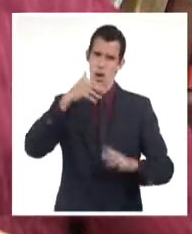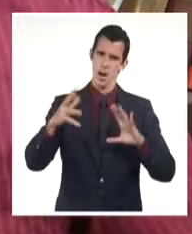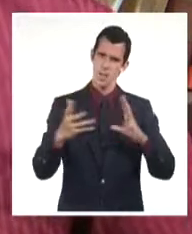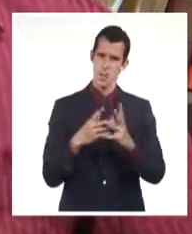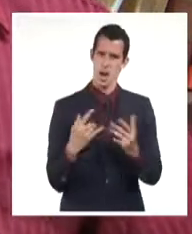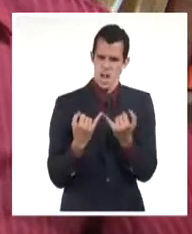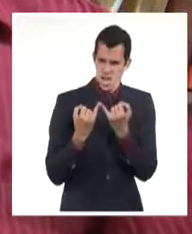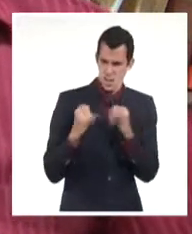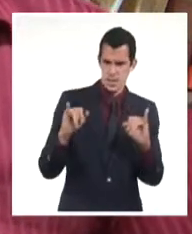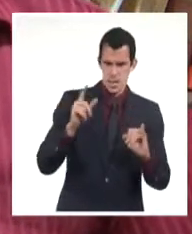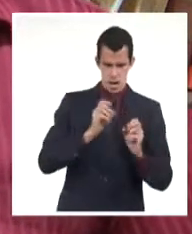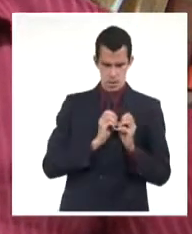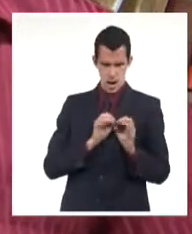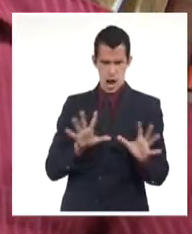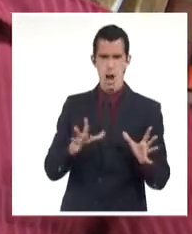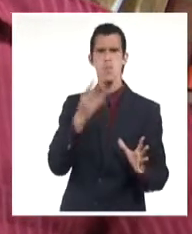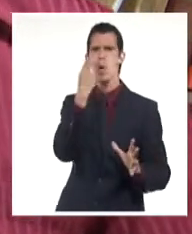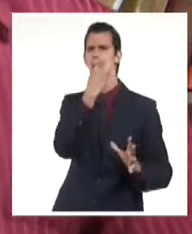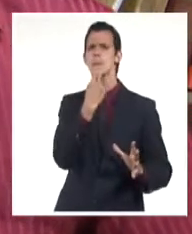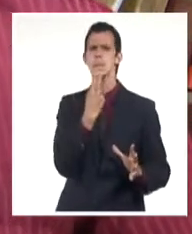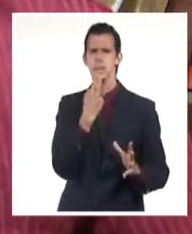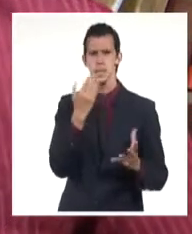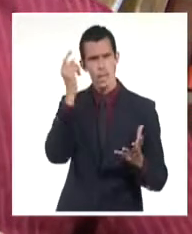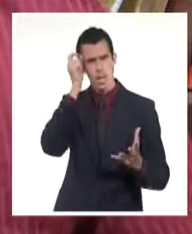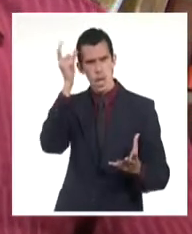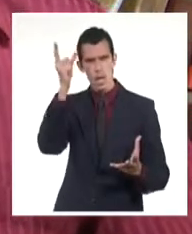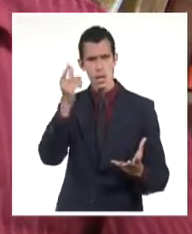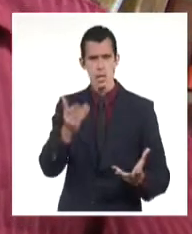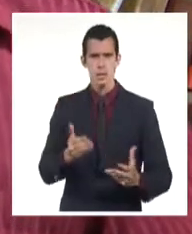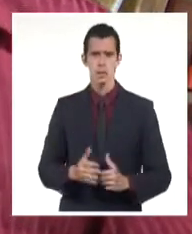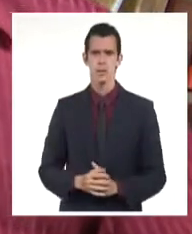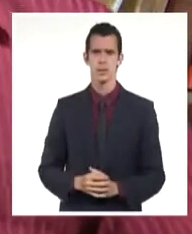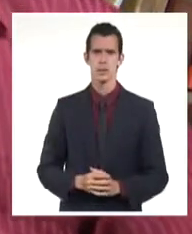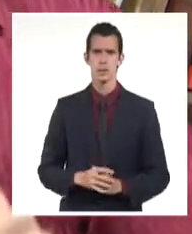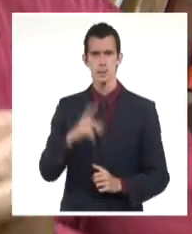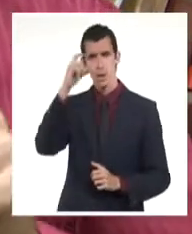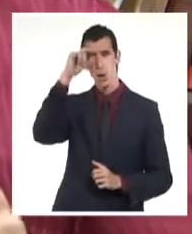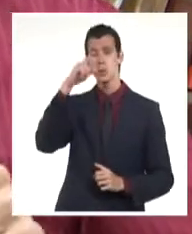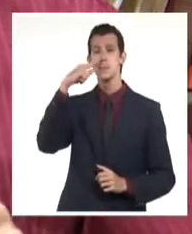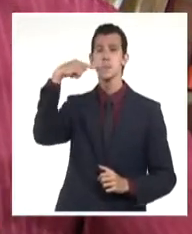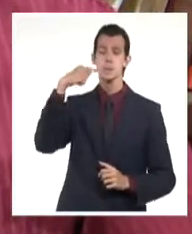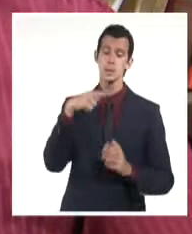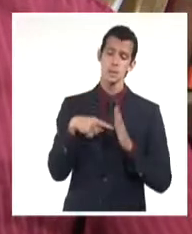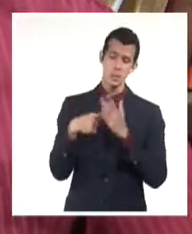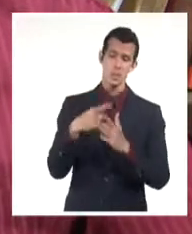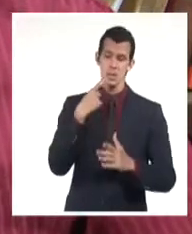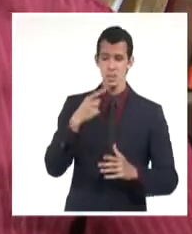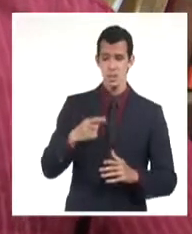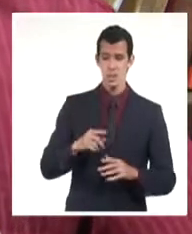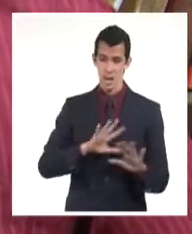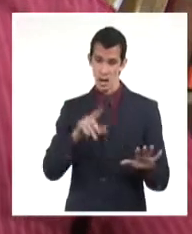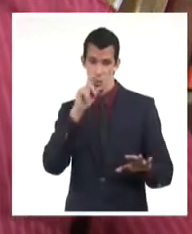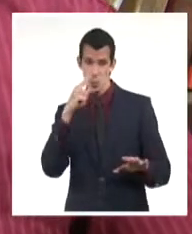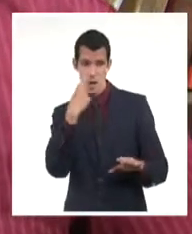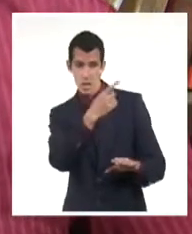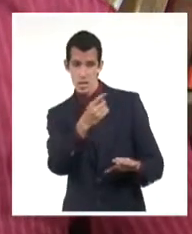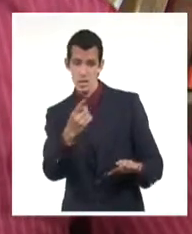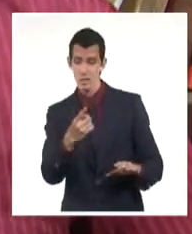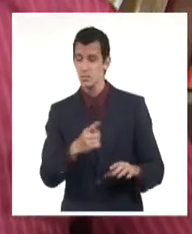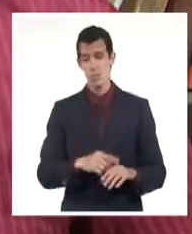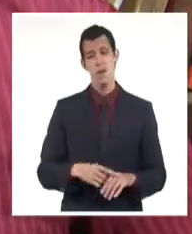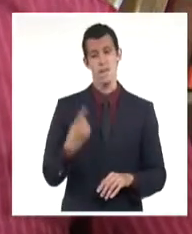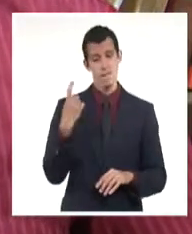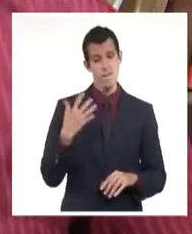Martí. A su figura central. Y Máximo Gómez le decía a Sotero Figueroa que todavía había que salvar lo mucho que